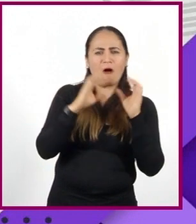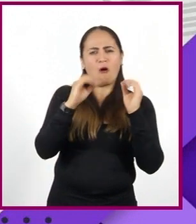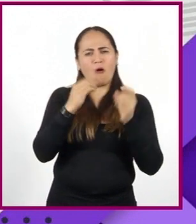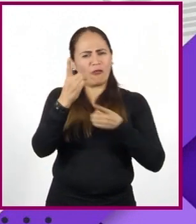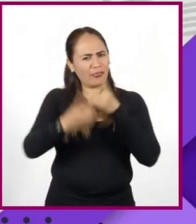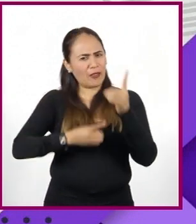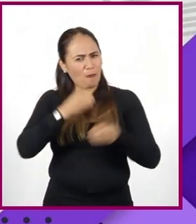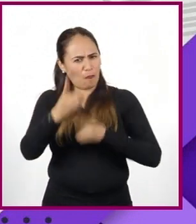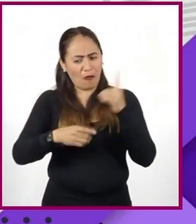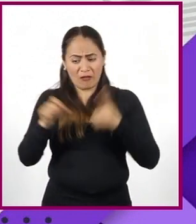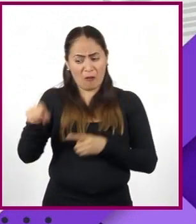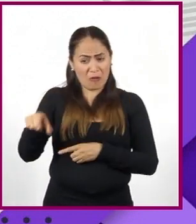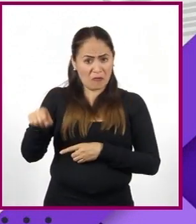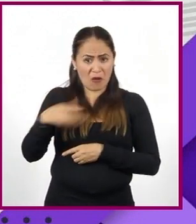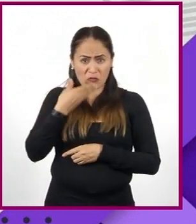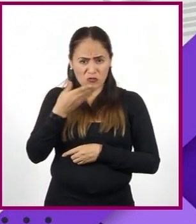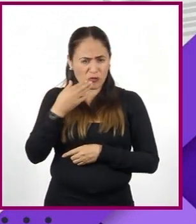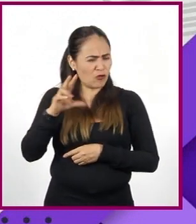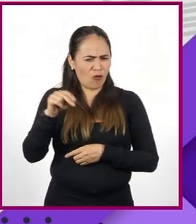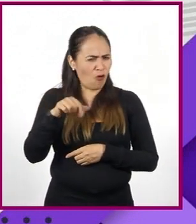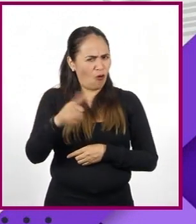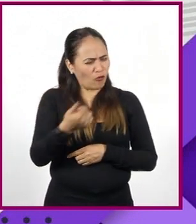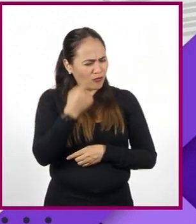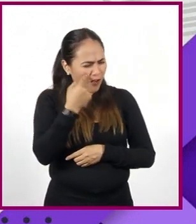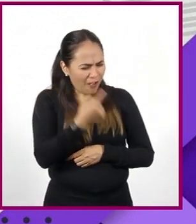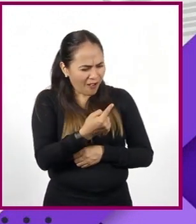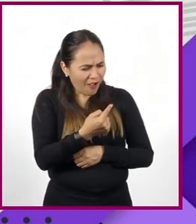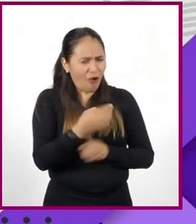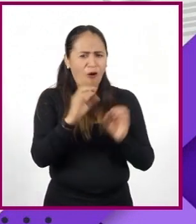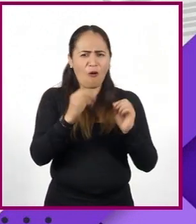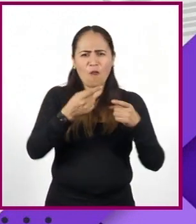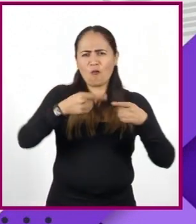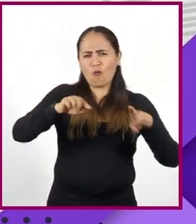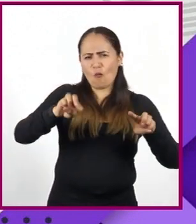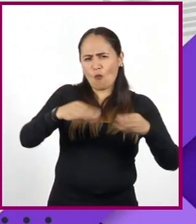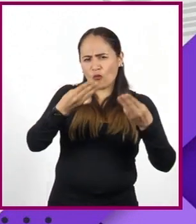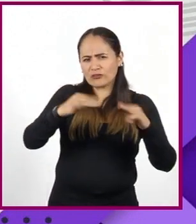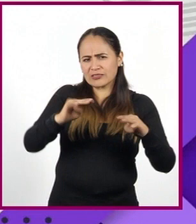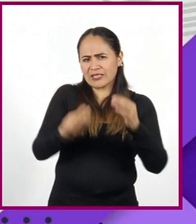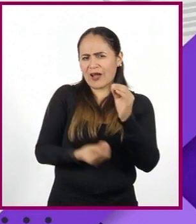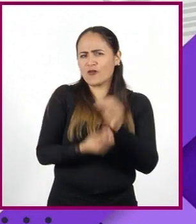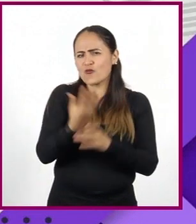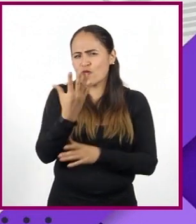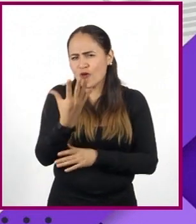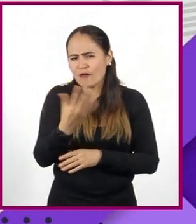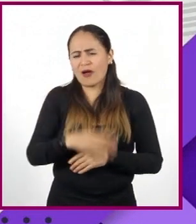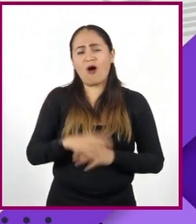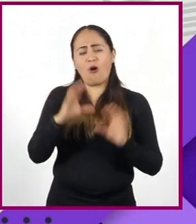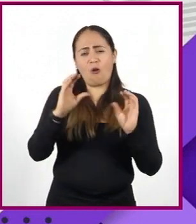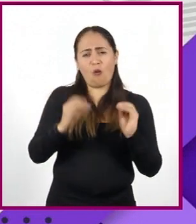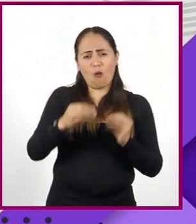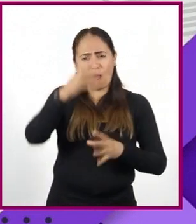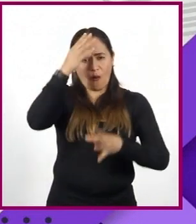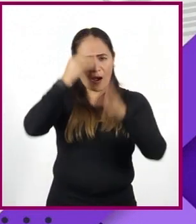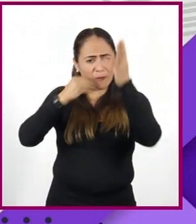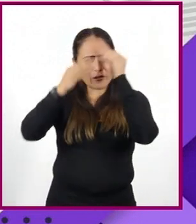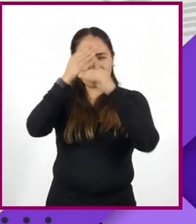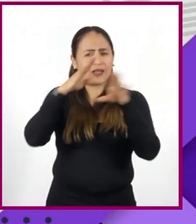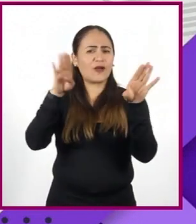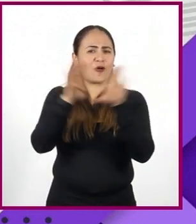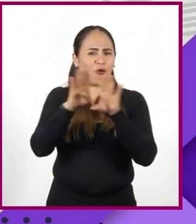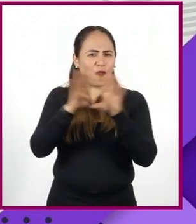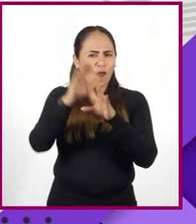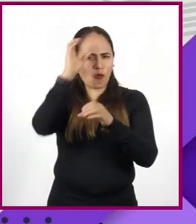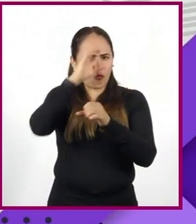al que se suele jugar, escuchar música nueva proveniente de otros contextos, hasta aprender sobre los orígenes culturales